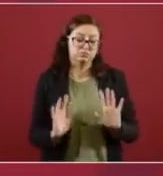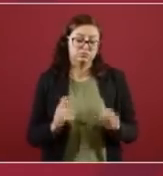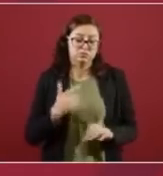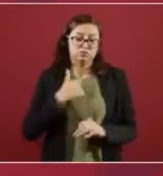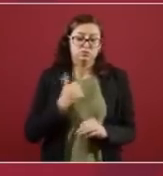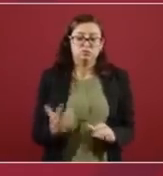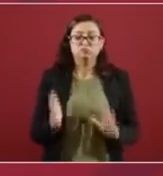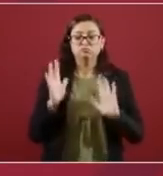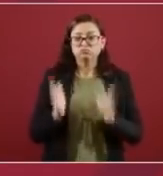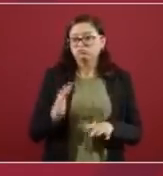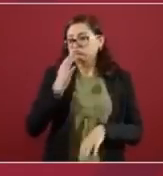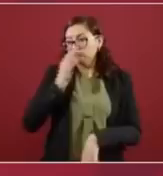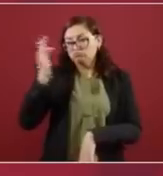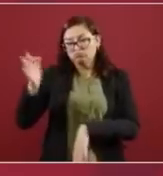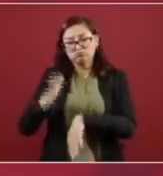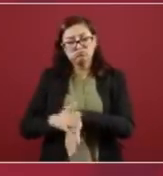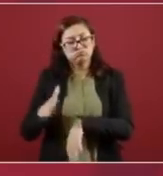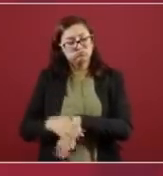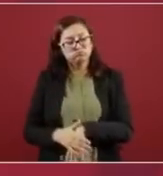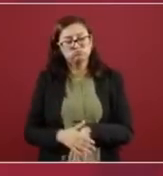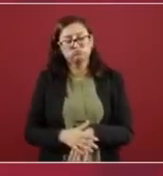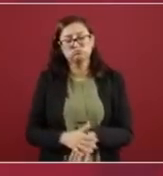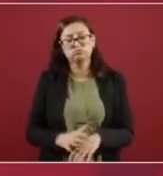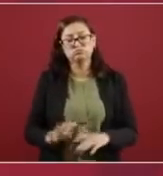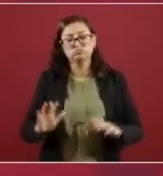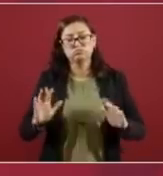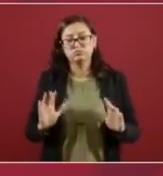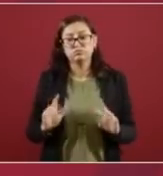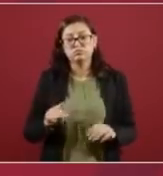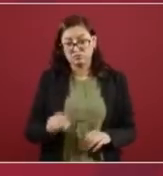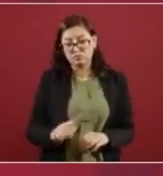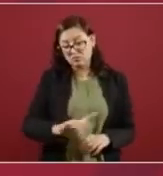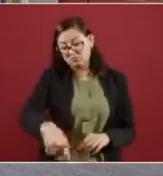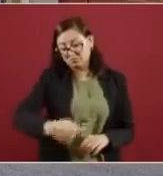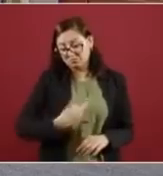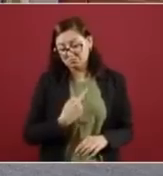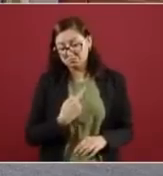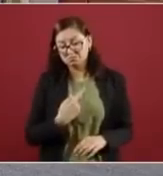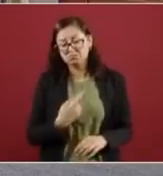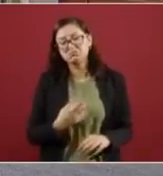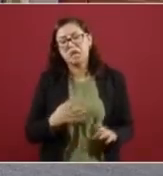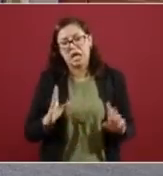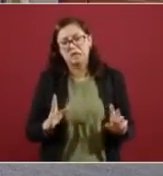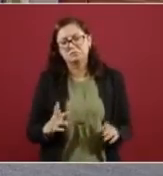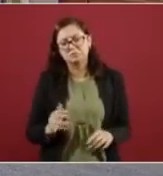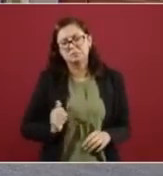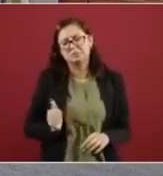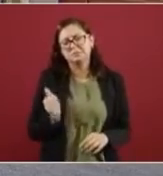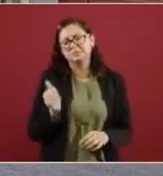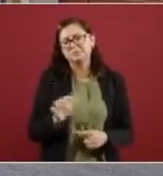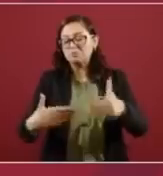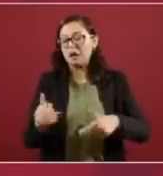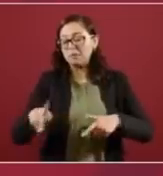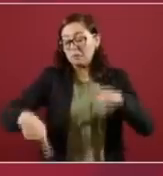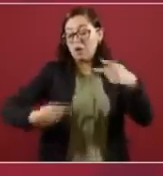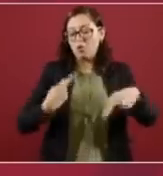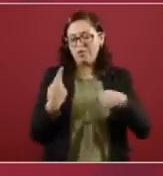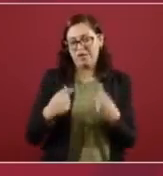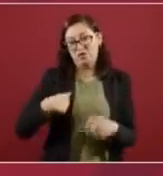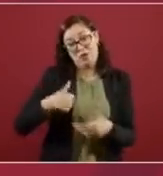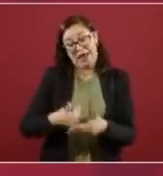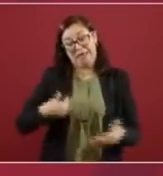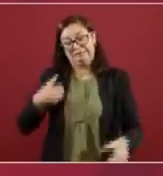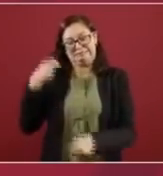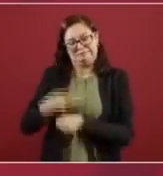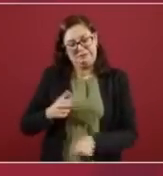República haya rechazado nuevamente la terna de los candidatos a la Comisión Reguladora de Energía, pues dijo, es un signo de democracia. Estoy